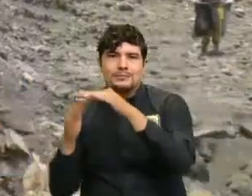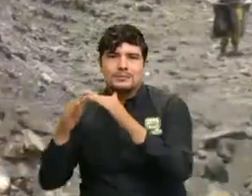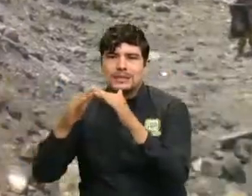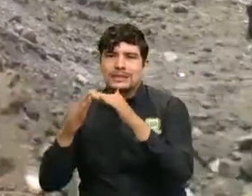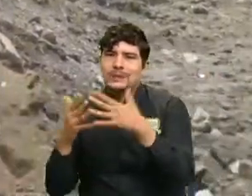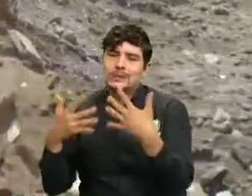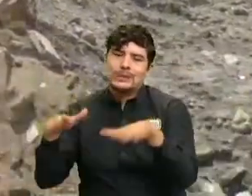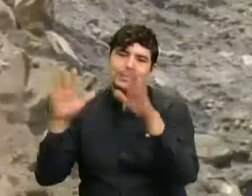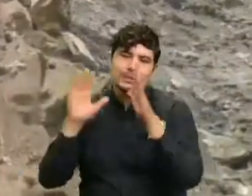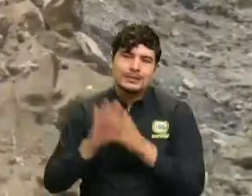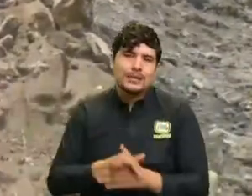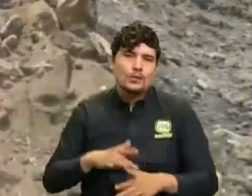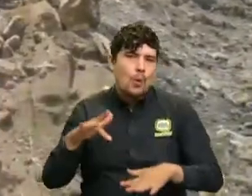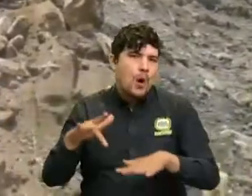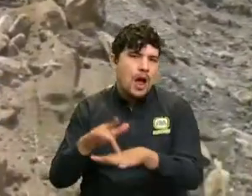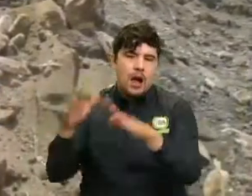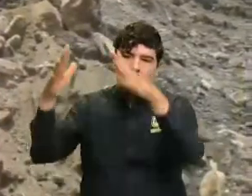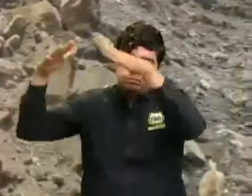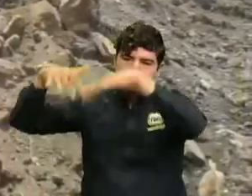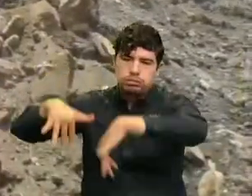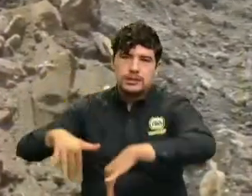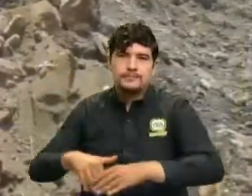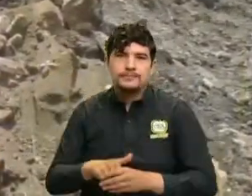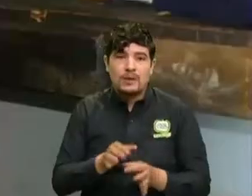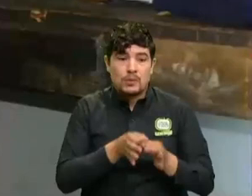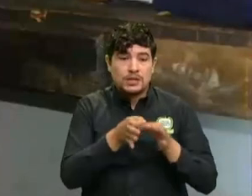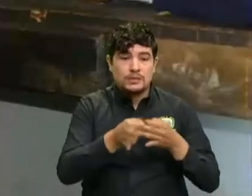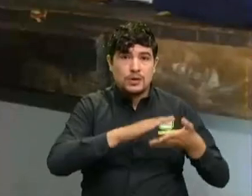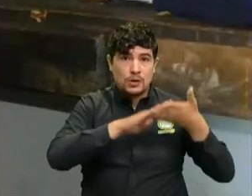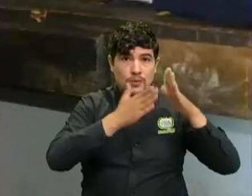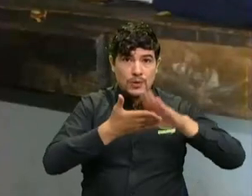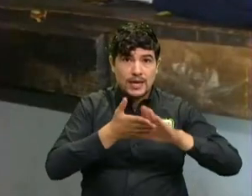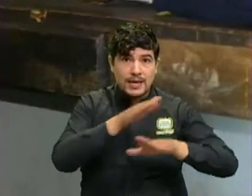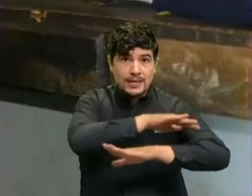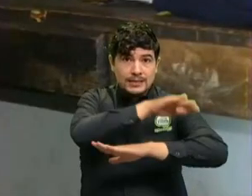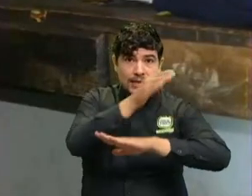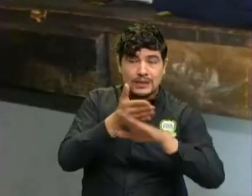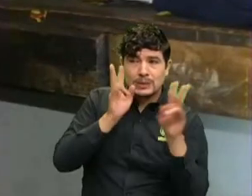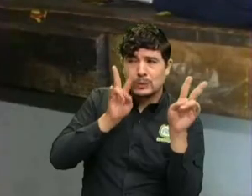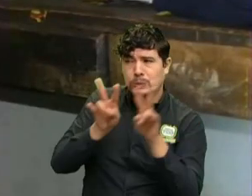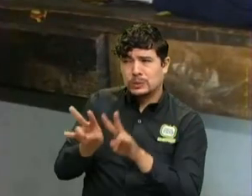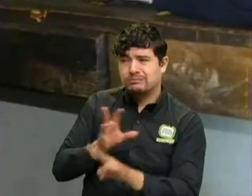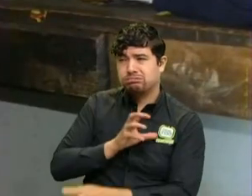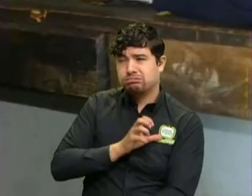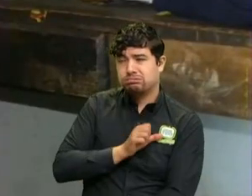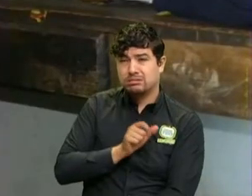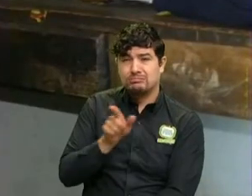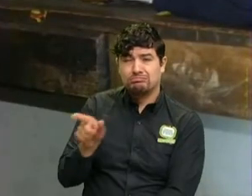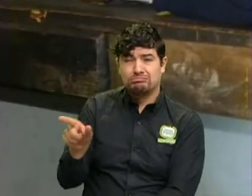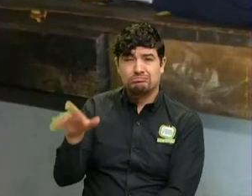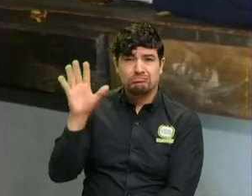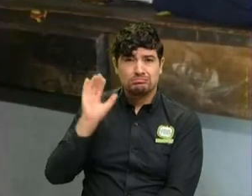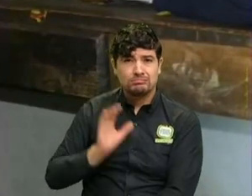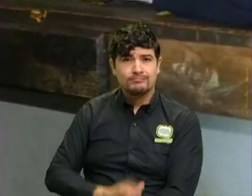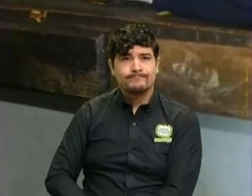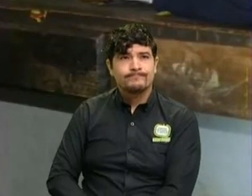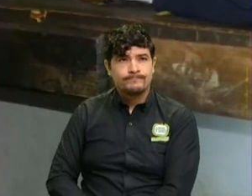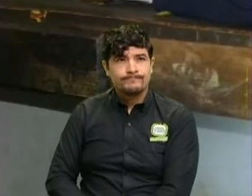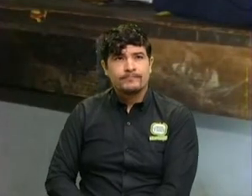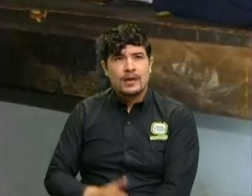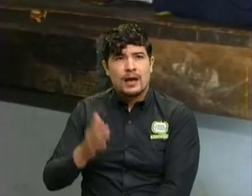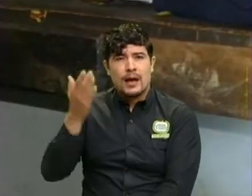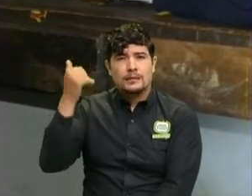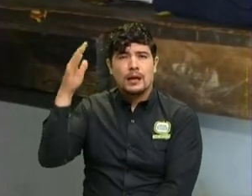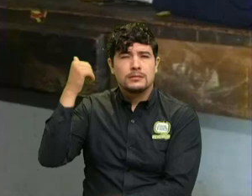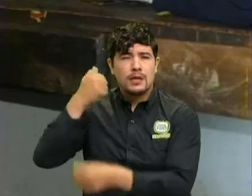de los residentes del corregimiento de servitas tiene una gente como la nostalgia de ayer cuando estaban afán de tomar